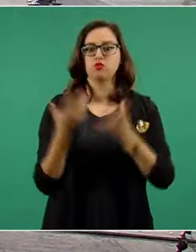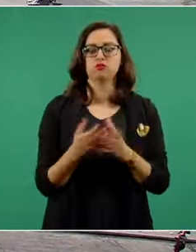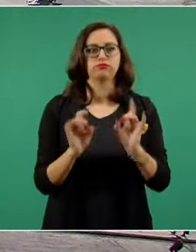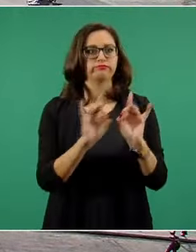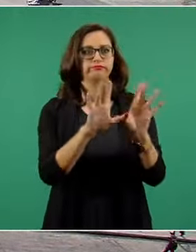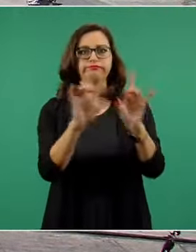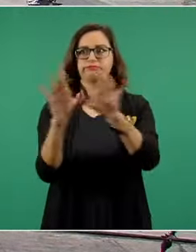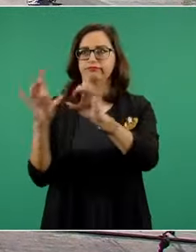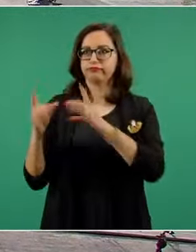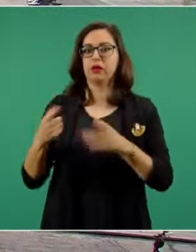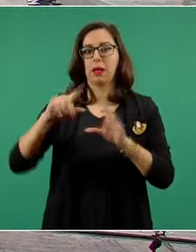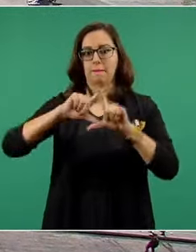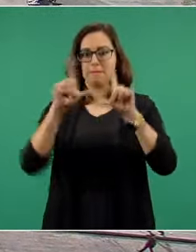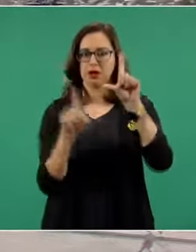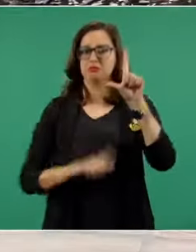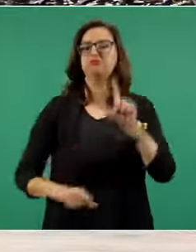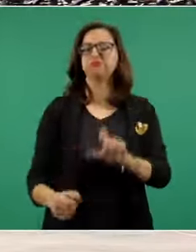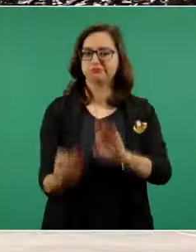mexicano.